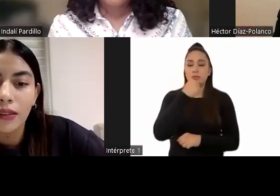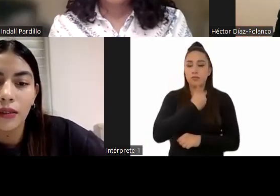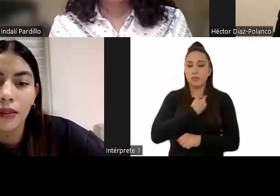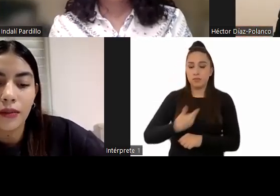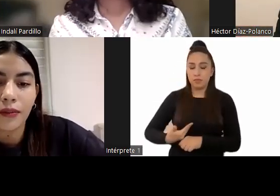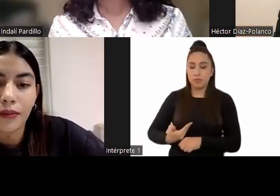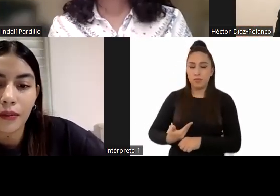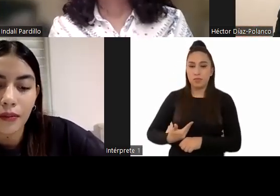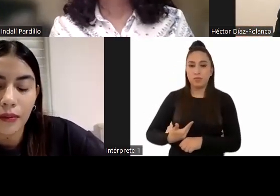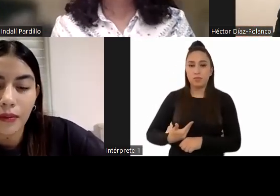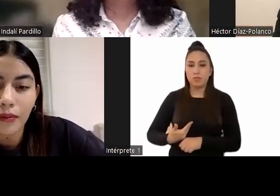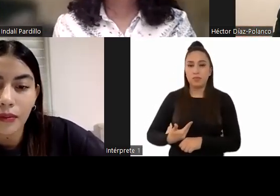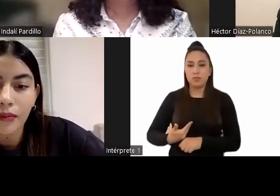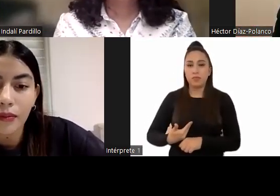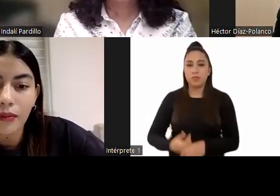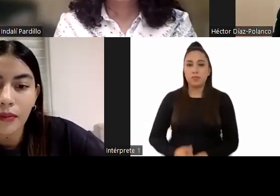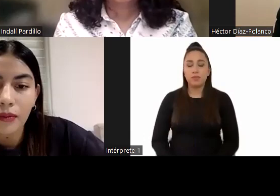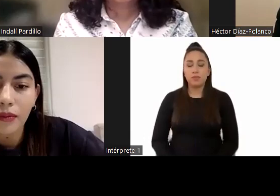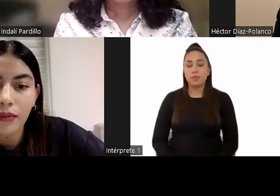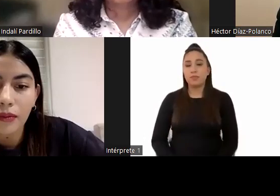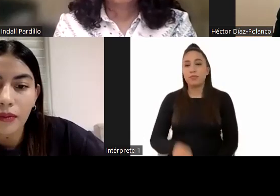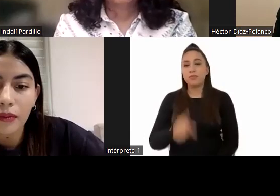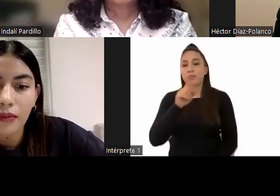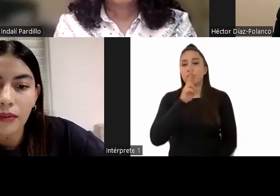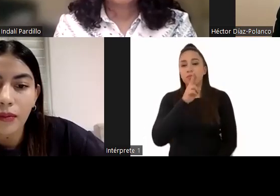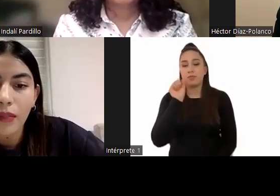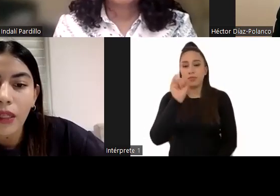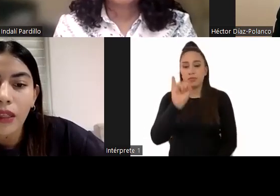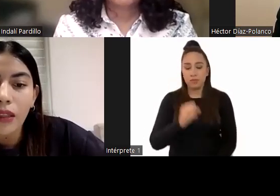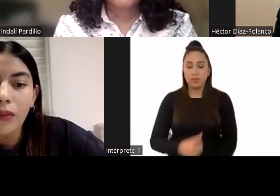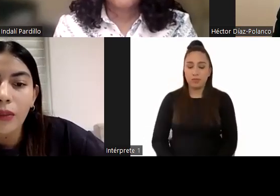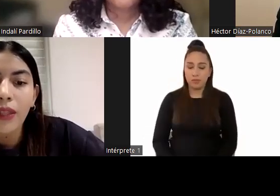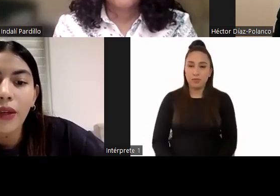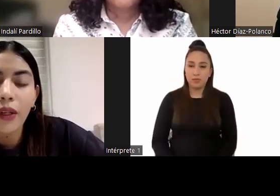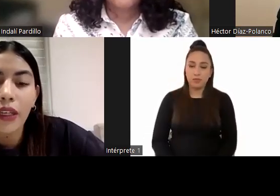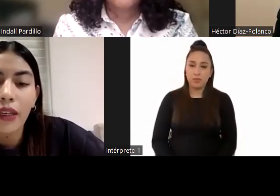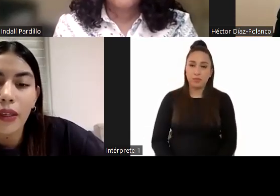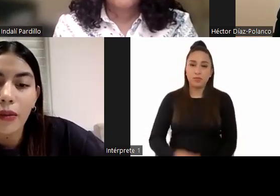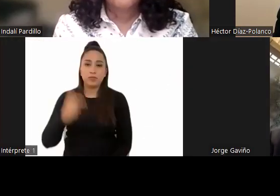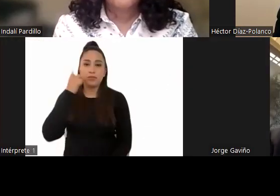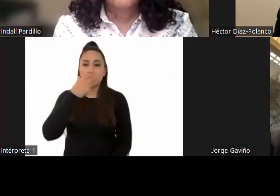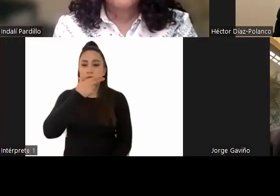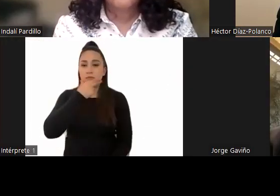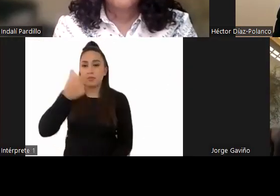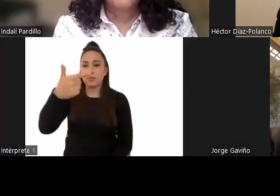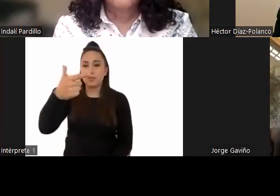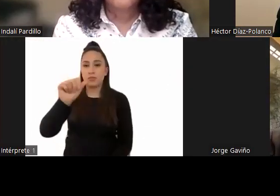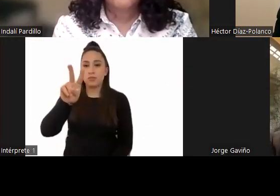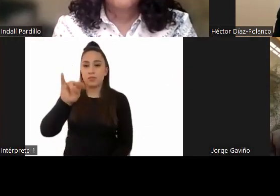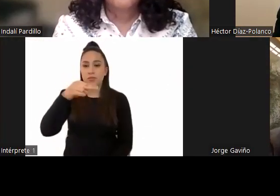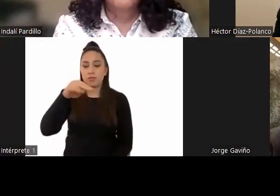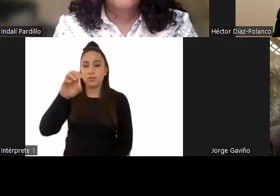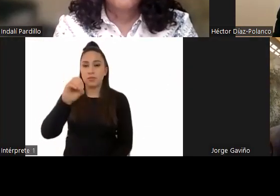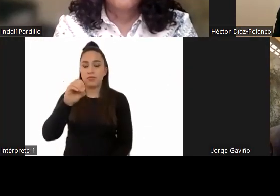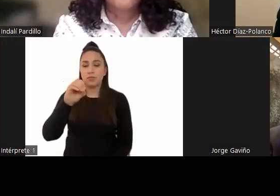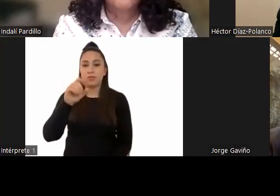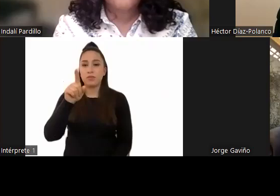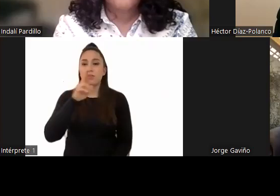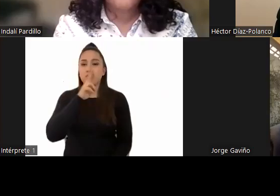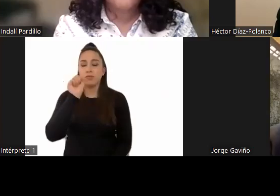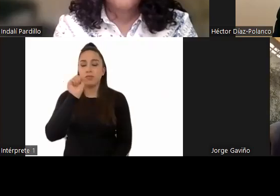González. Cristian Moctezuma González, a favor. Diputado Jorge Gaviño Ambriz. Gaviño,